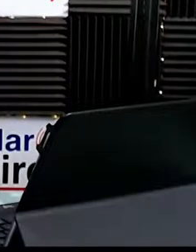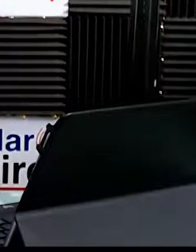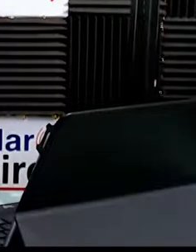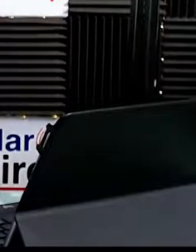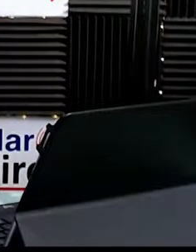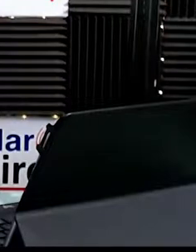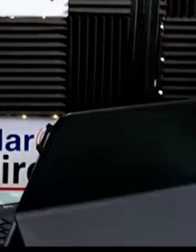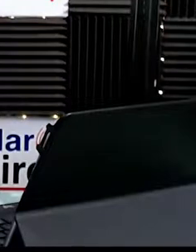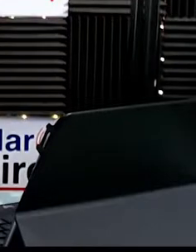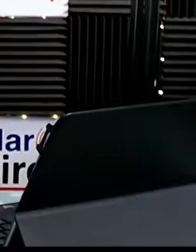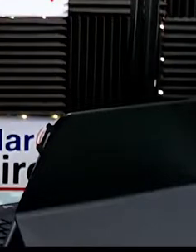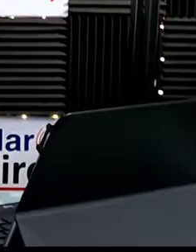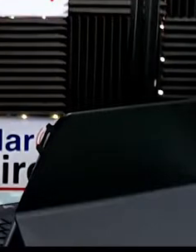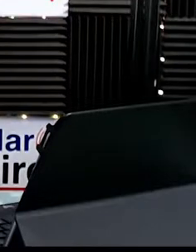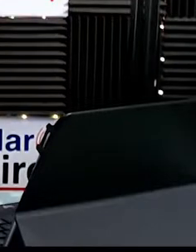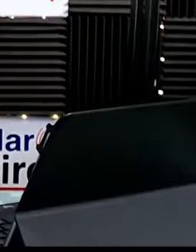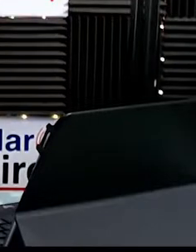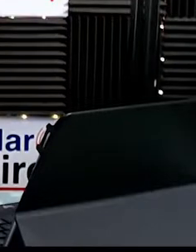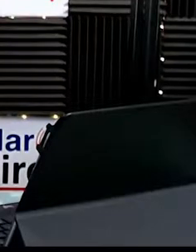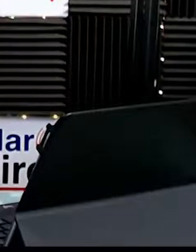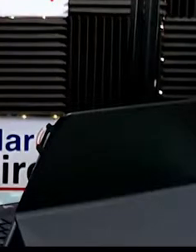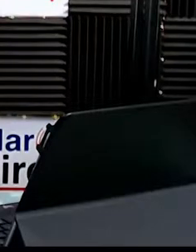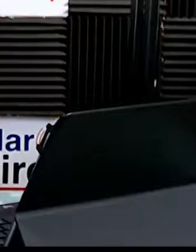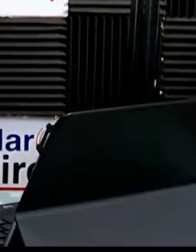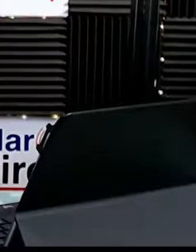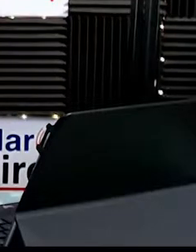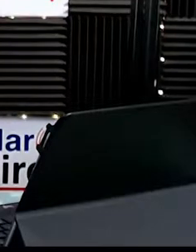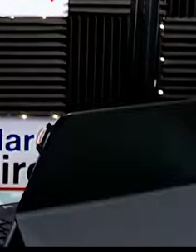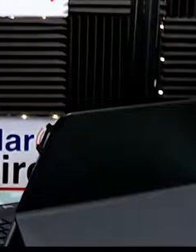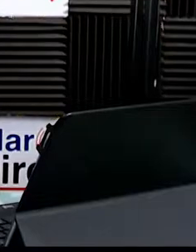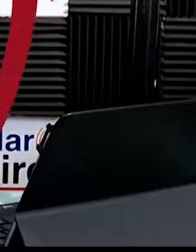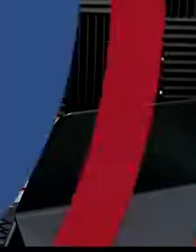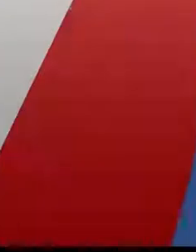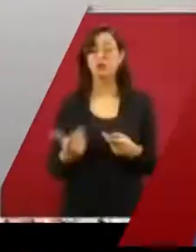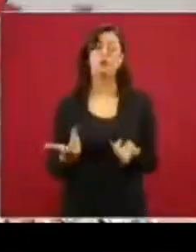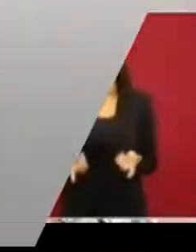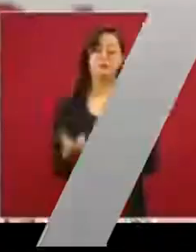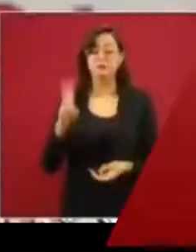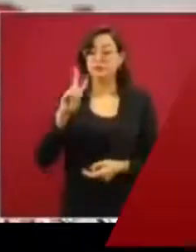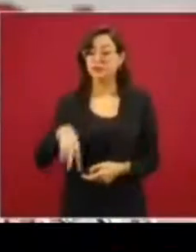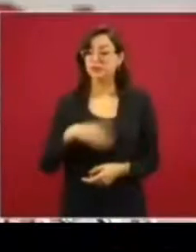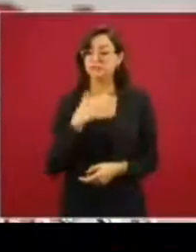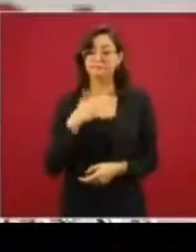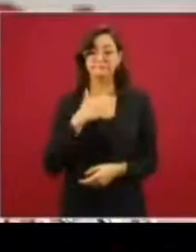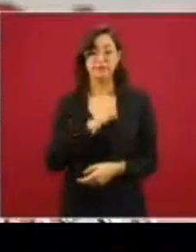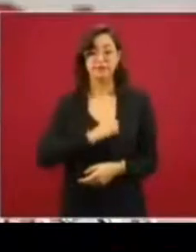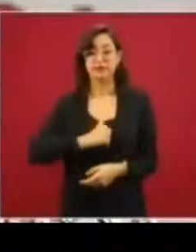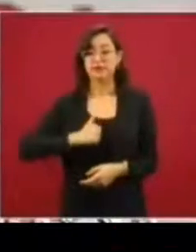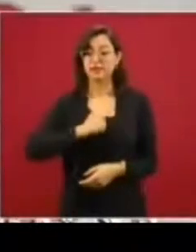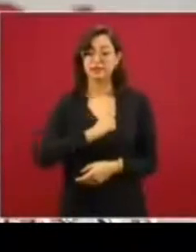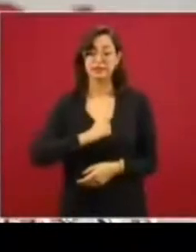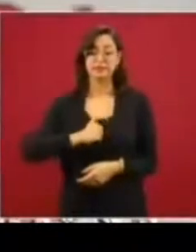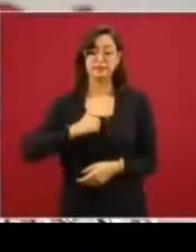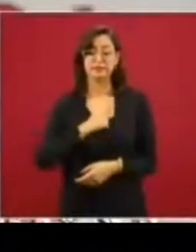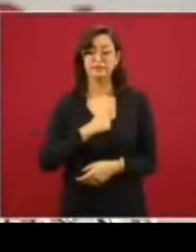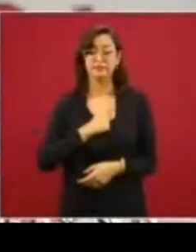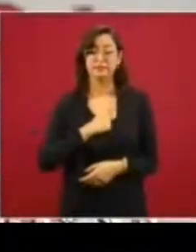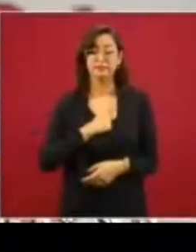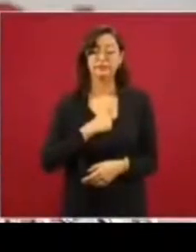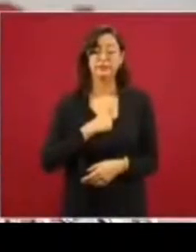todavía muy profundo en el sistema de justicia mexicano escuchamos el presidente tiene que ver con un problema